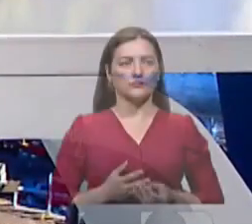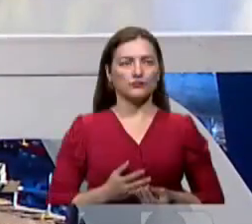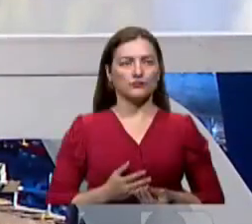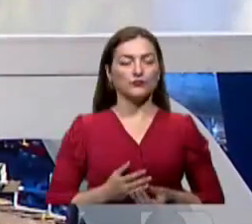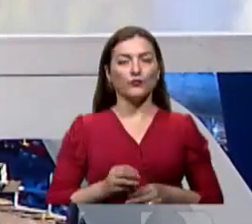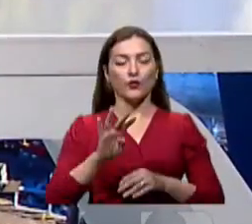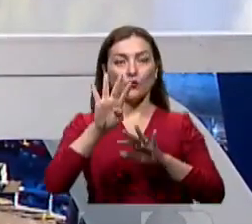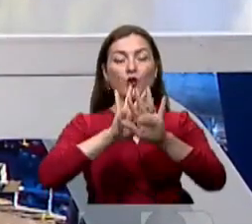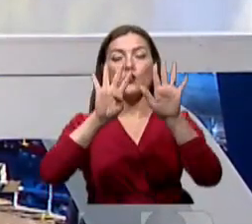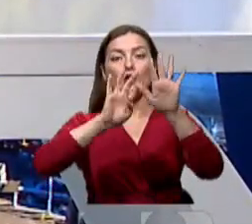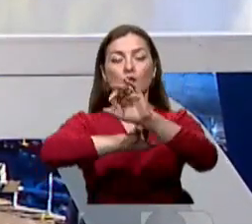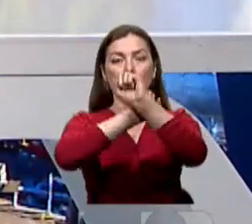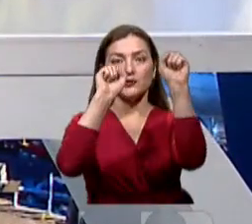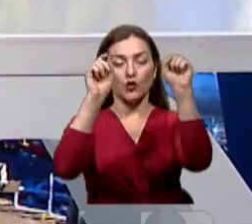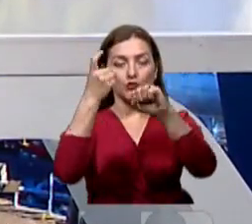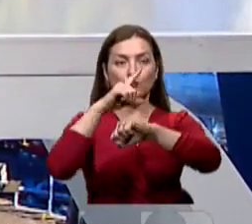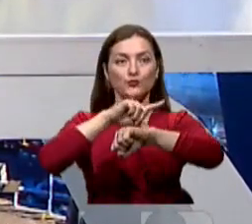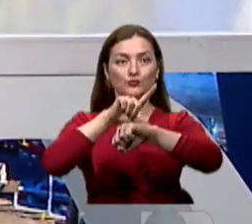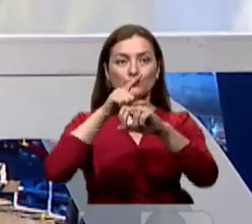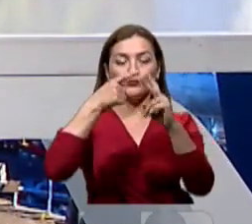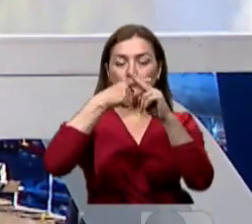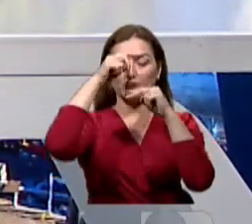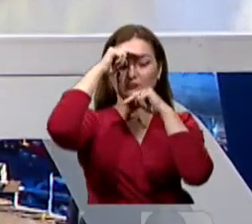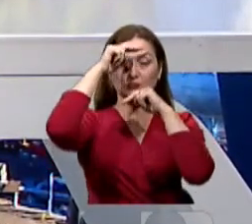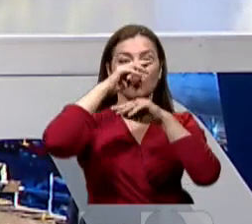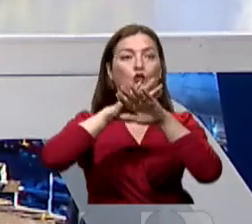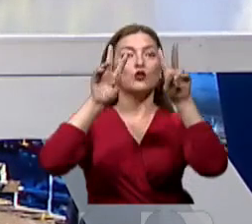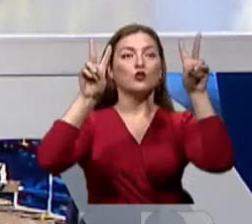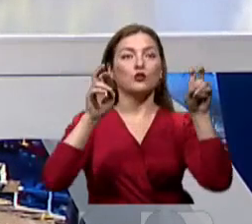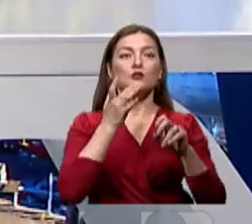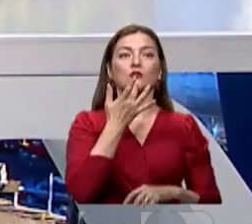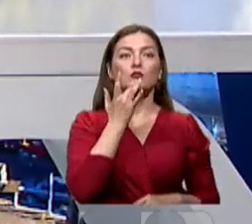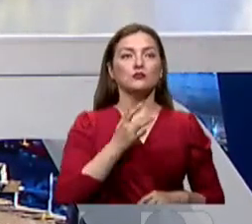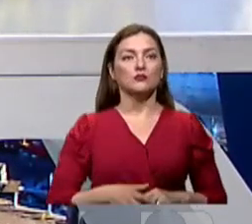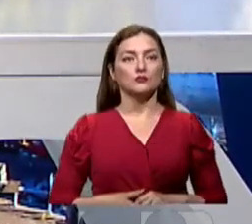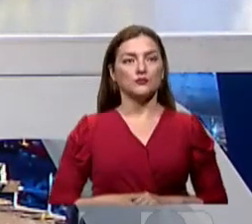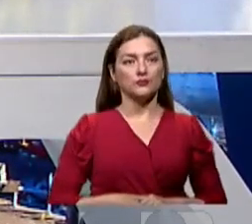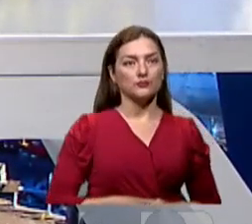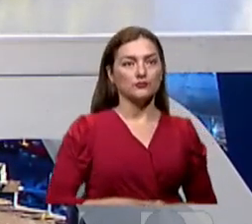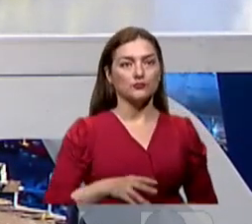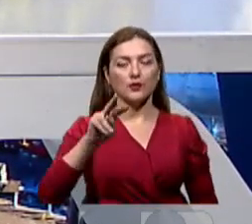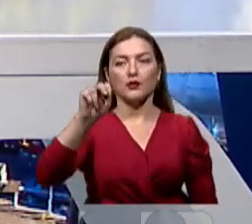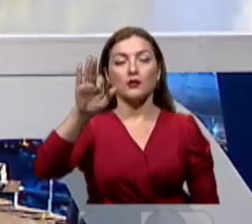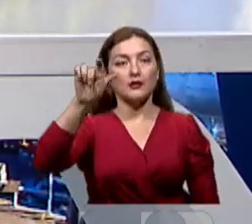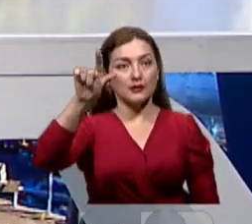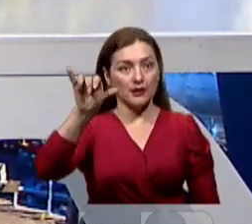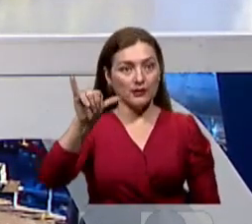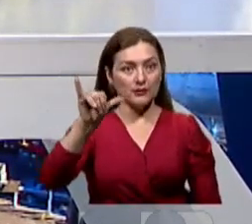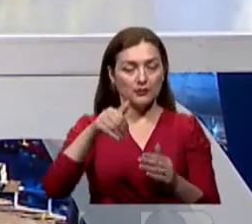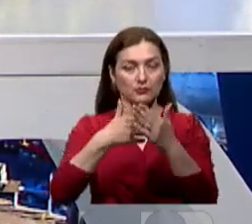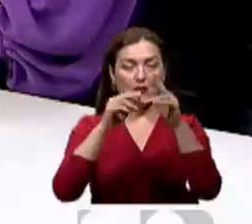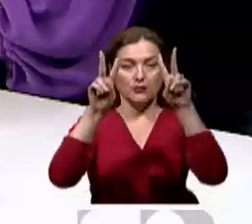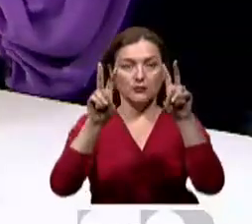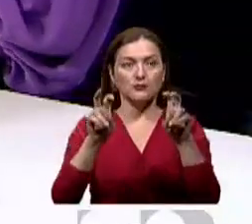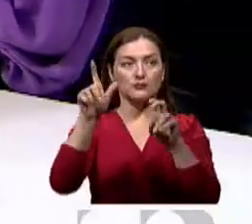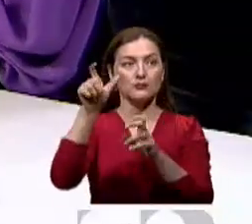9 de la mañana con 11 minutos y así es, arranca nuestro segmento, uno de nuestros favoritos, Helen. Así es, con Natalie Jiménez hoy nos trae un nuevo caso.